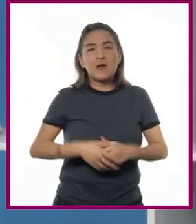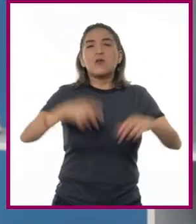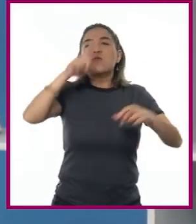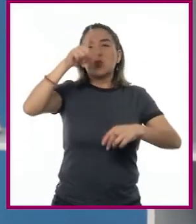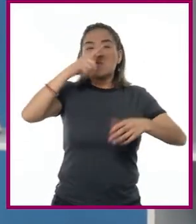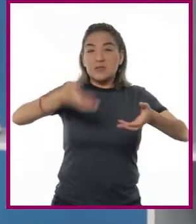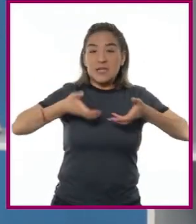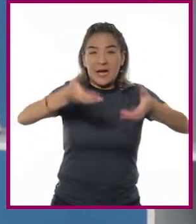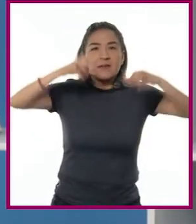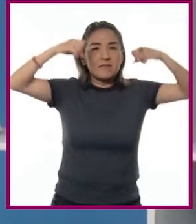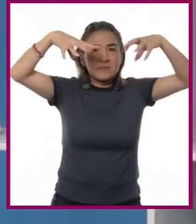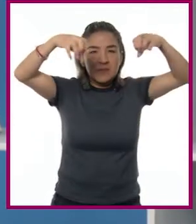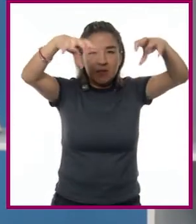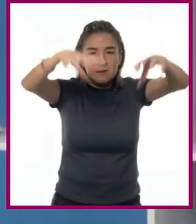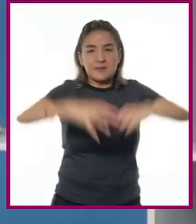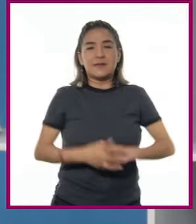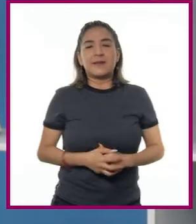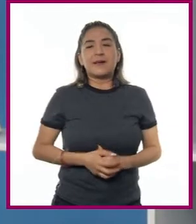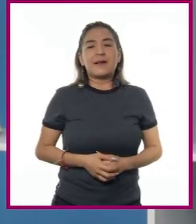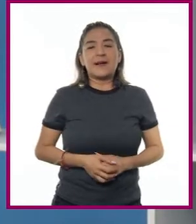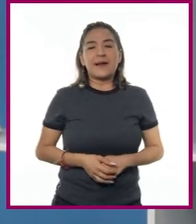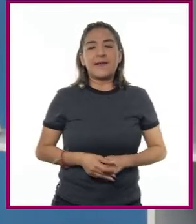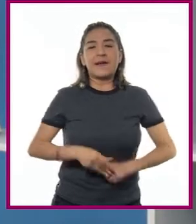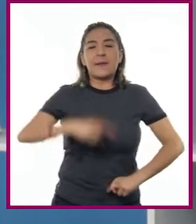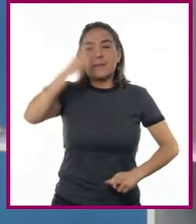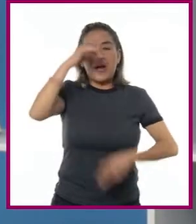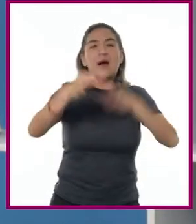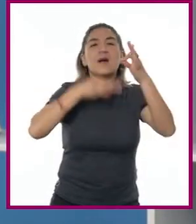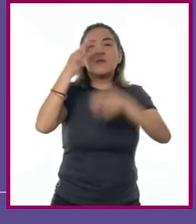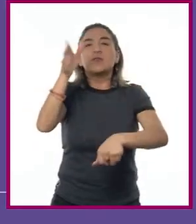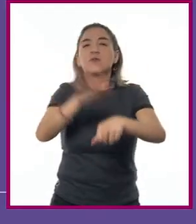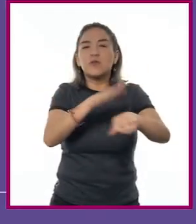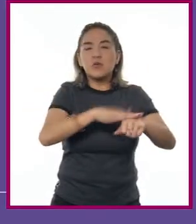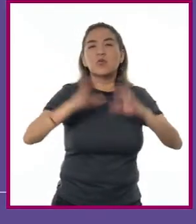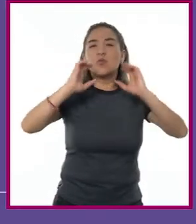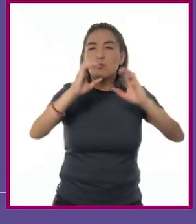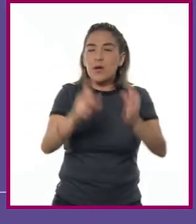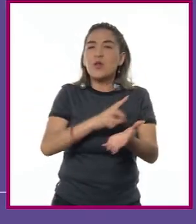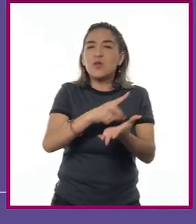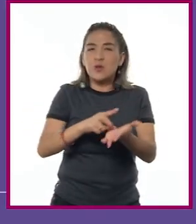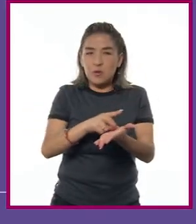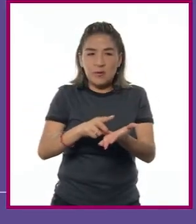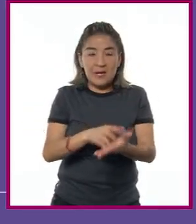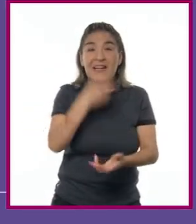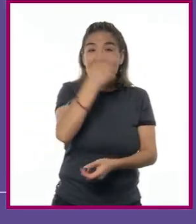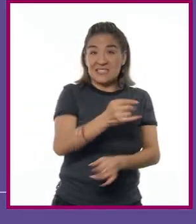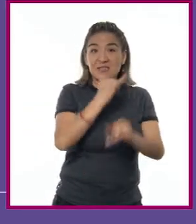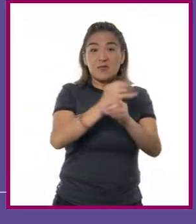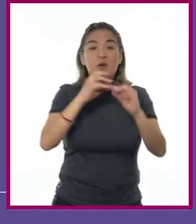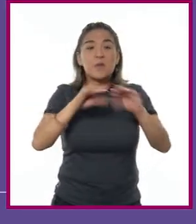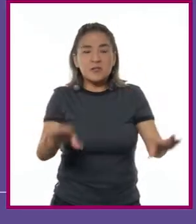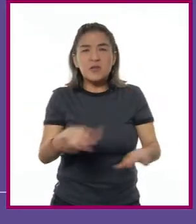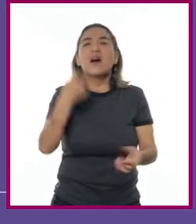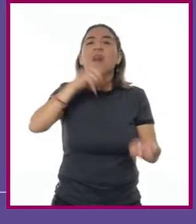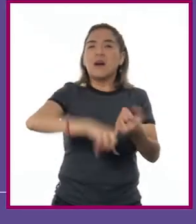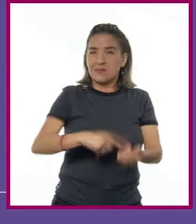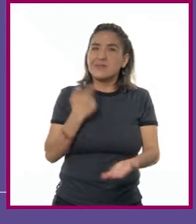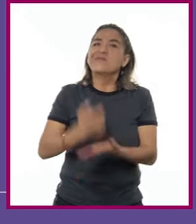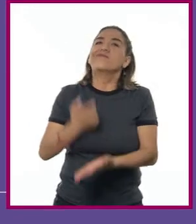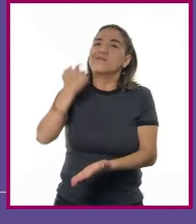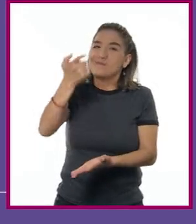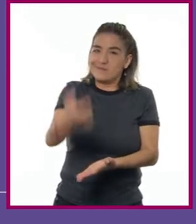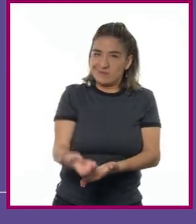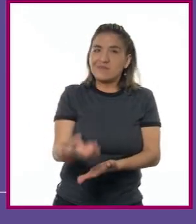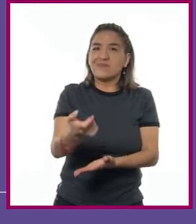alumbrado en una calle, una campaña de prevención de drogas. Todas las políticas tienen algún costo.